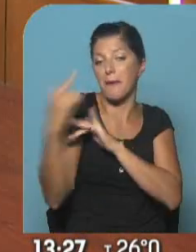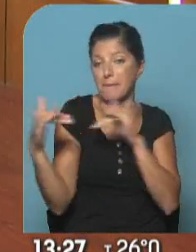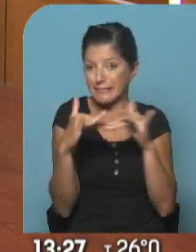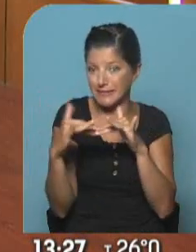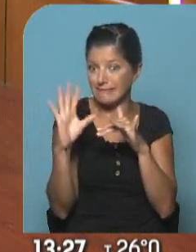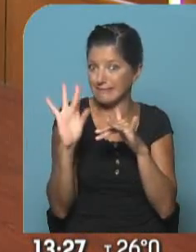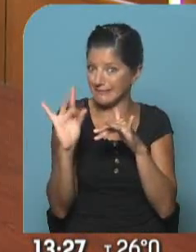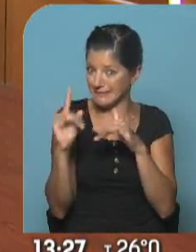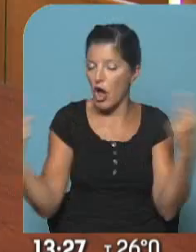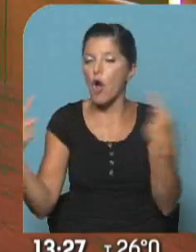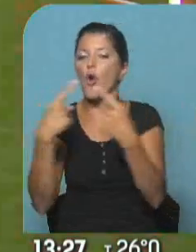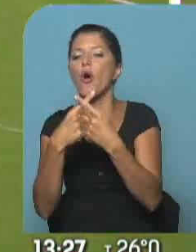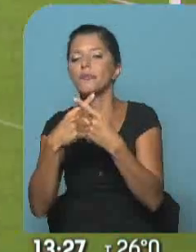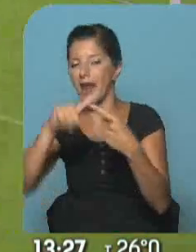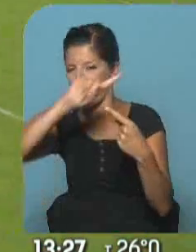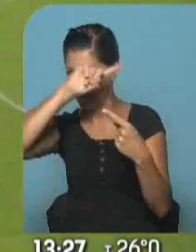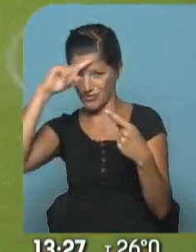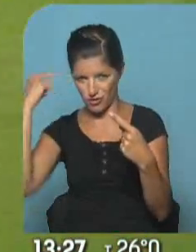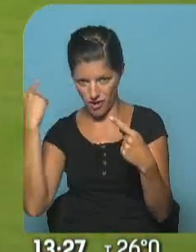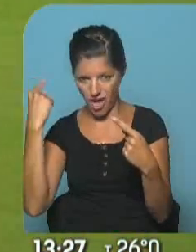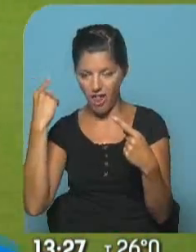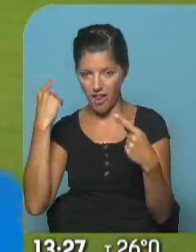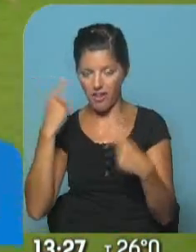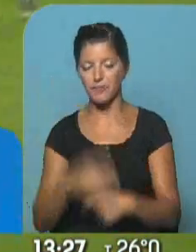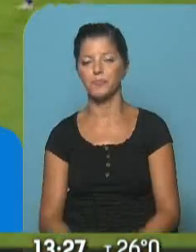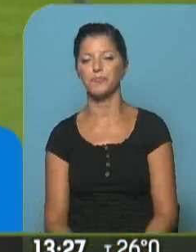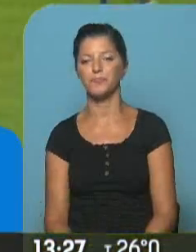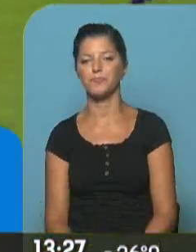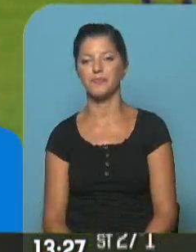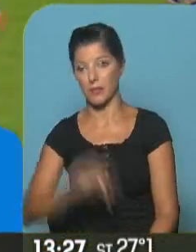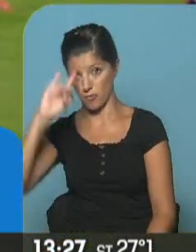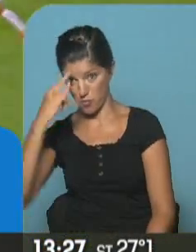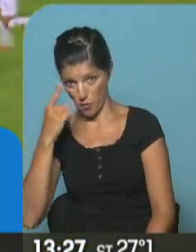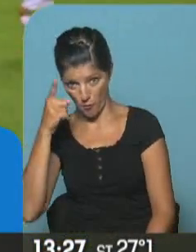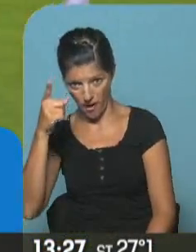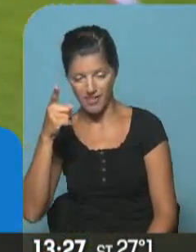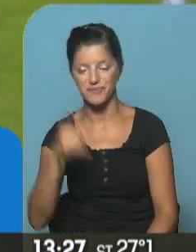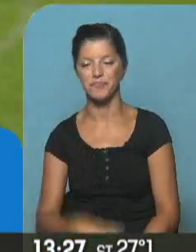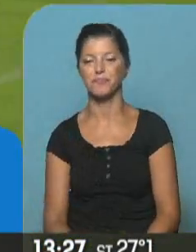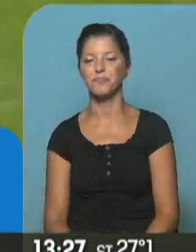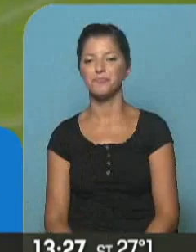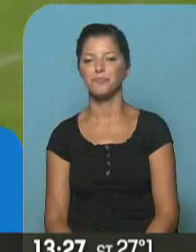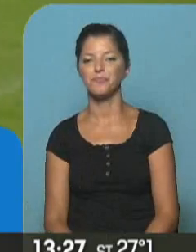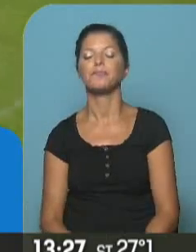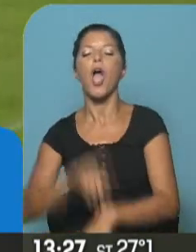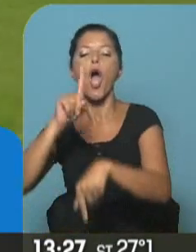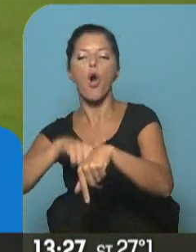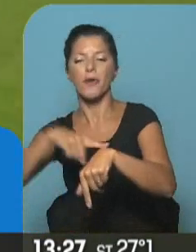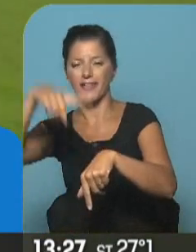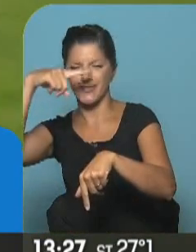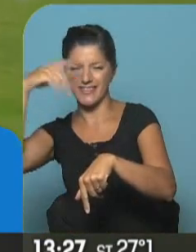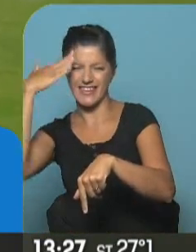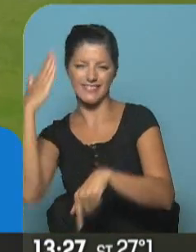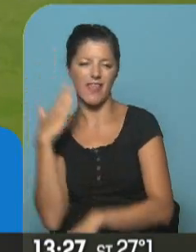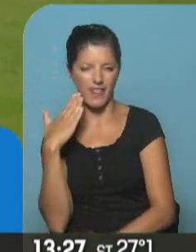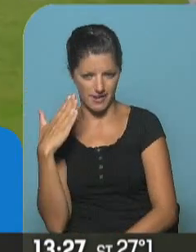fácil frente a Nacional, justamente allí en Montevideo. 19:15 el horario, con arbitraje el